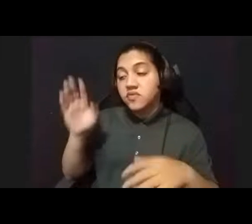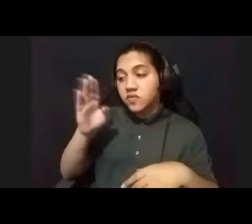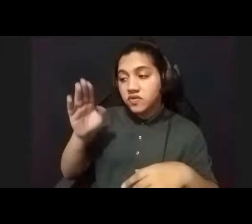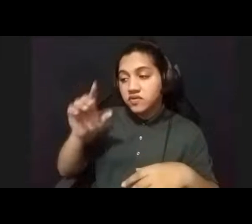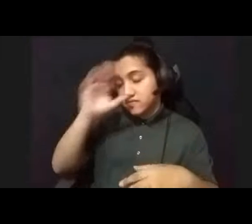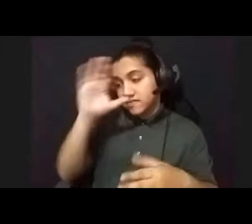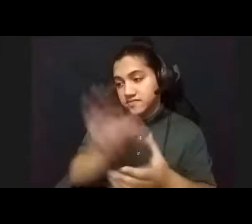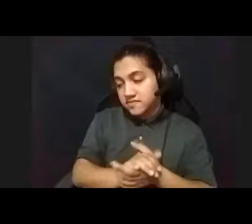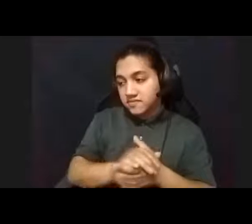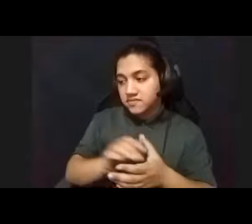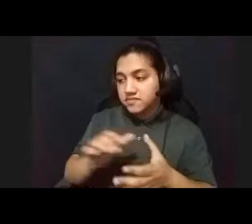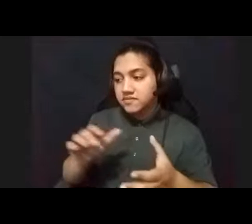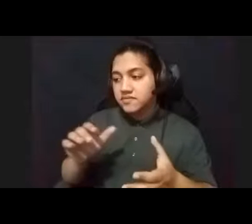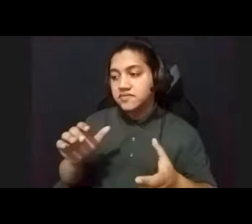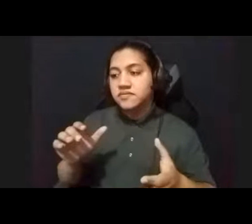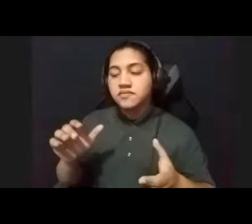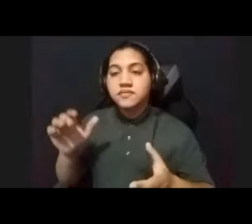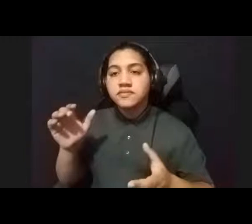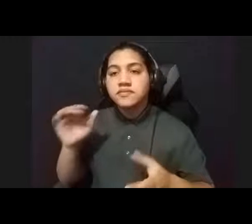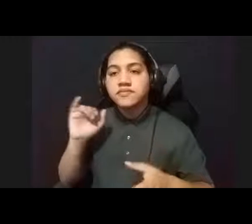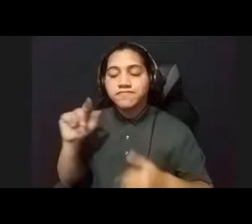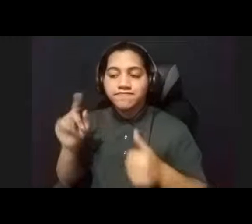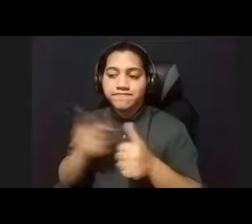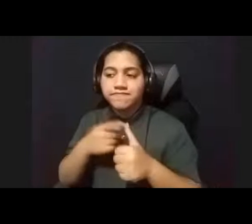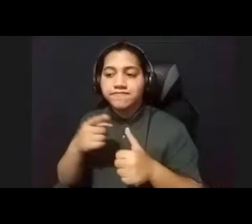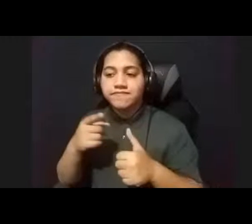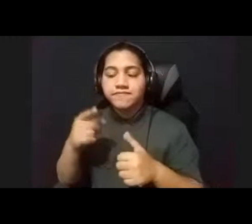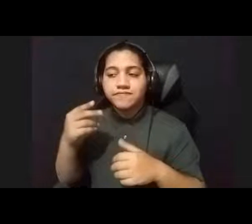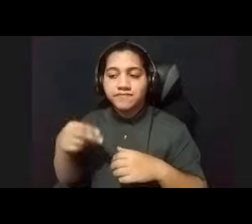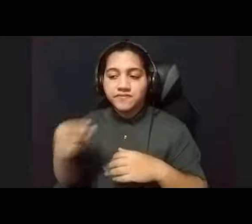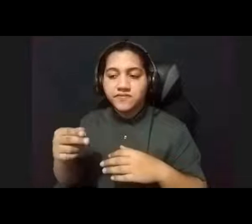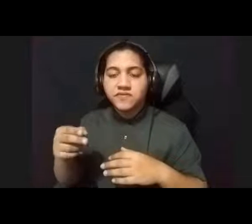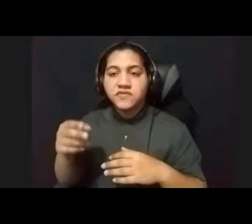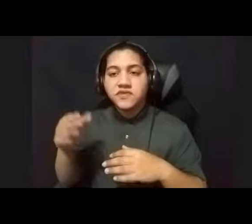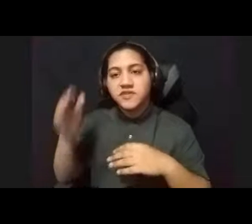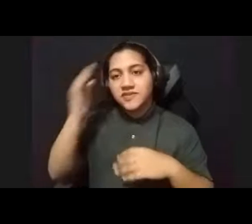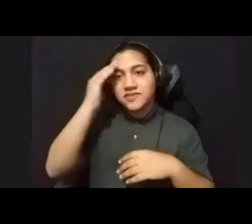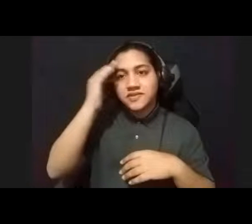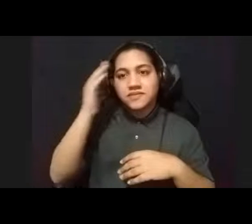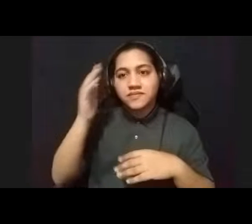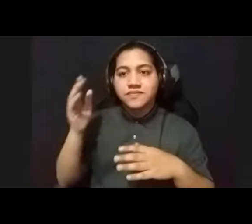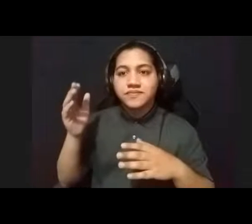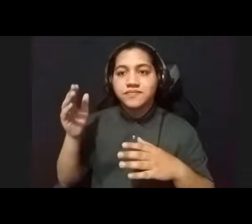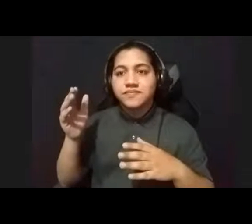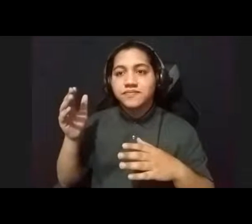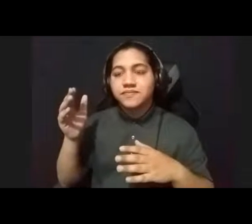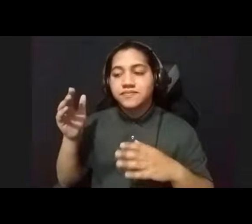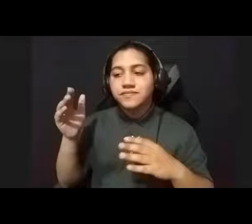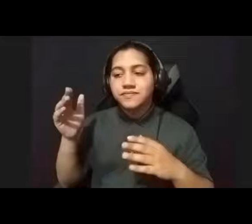marido. Desde ese primer momento que comienza la historia, ya sabemos que el mar de